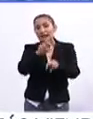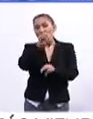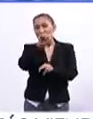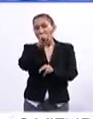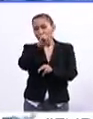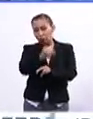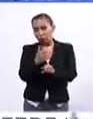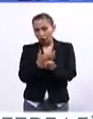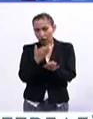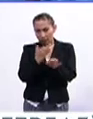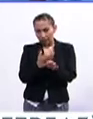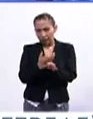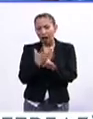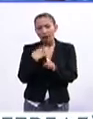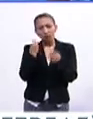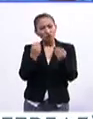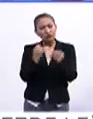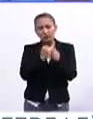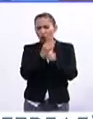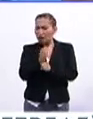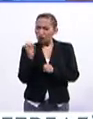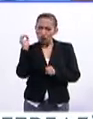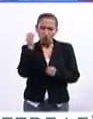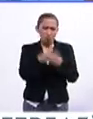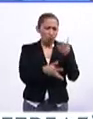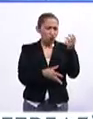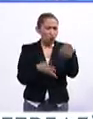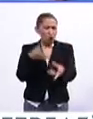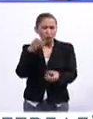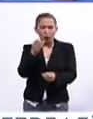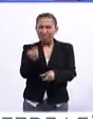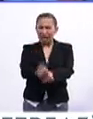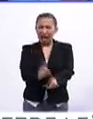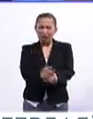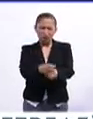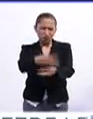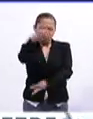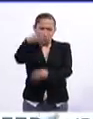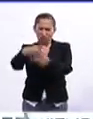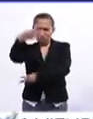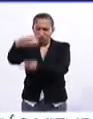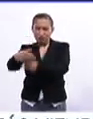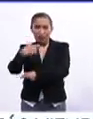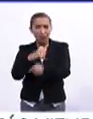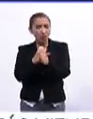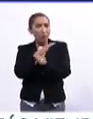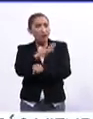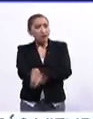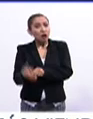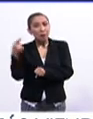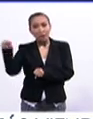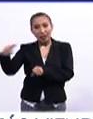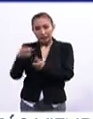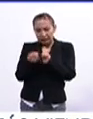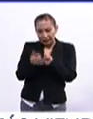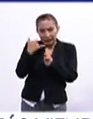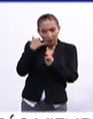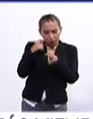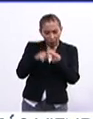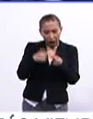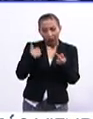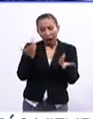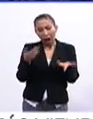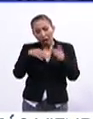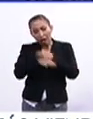datos. Actualmente es muchísima la información que se está generando día con día. Generamos información con nuestros celulares, con